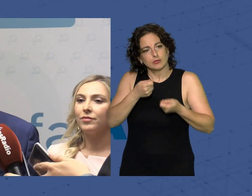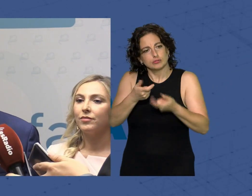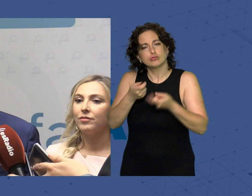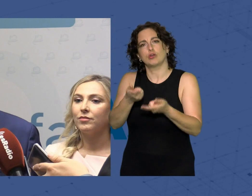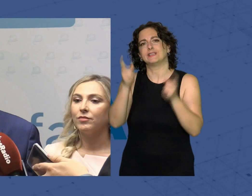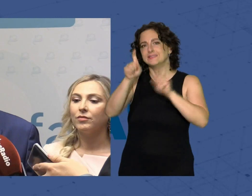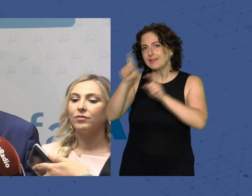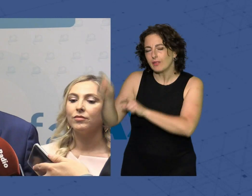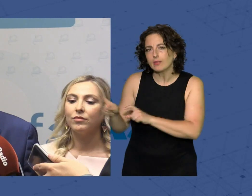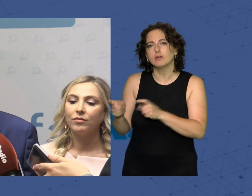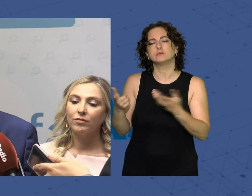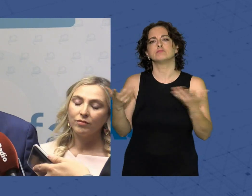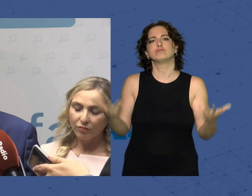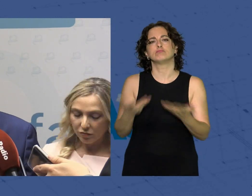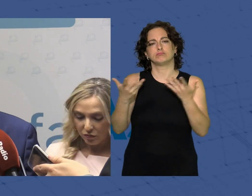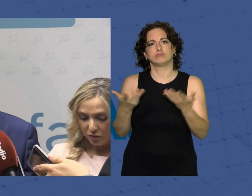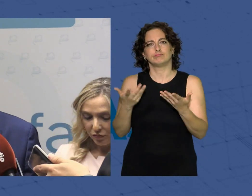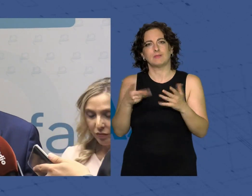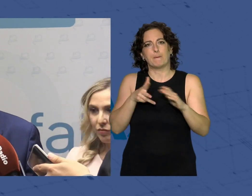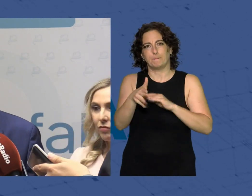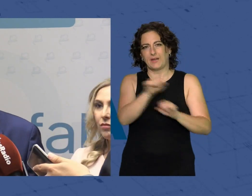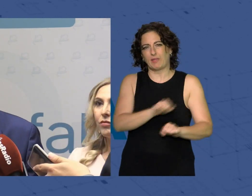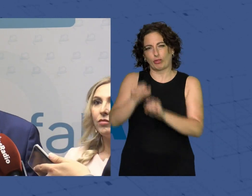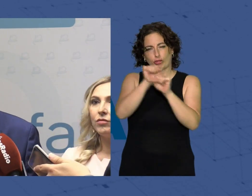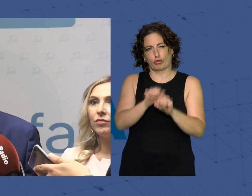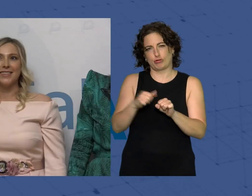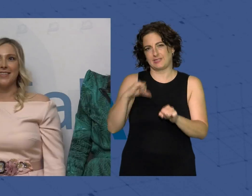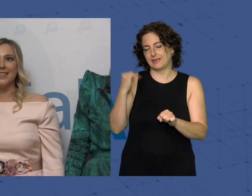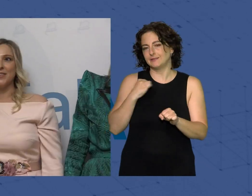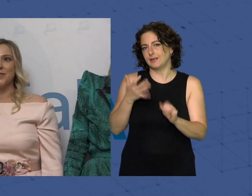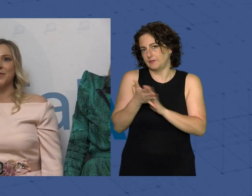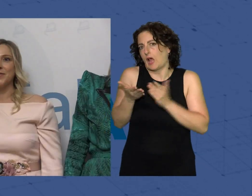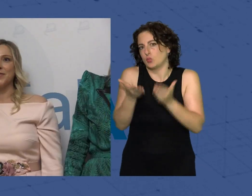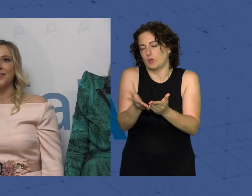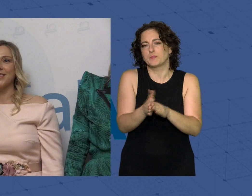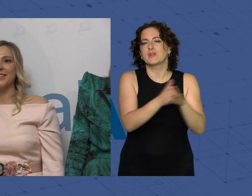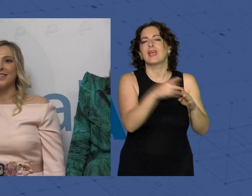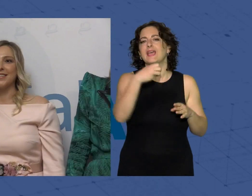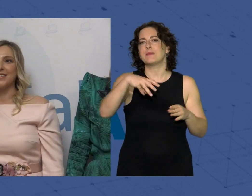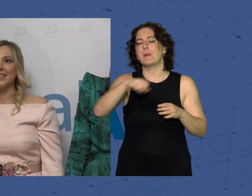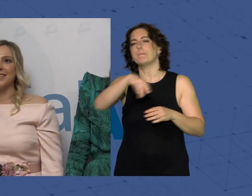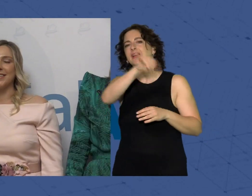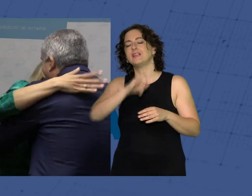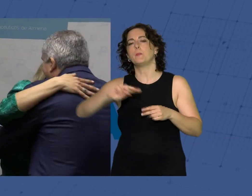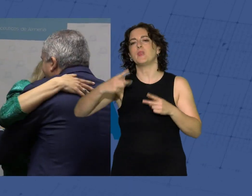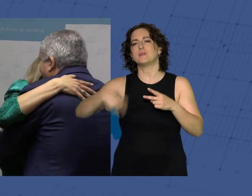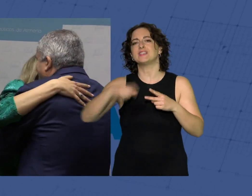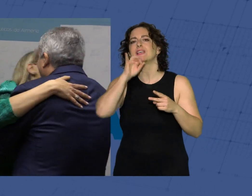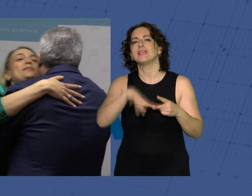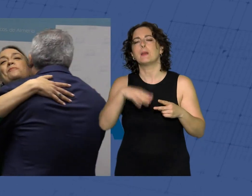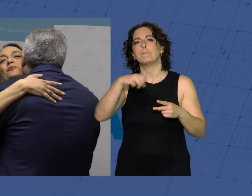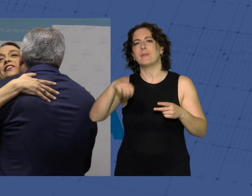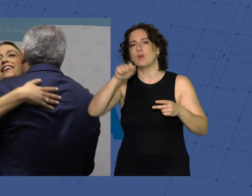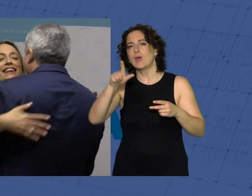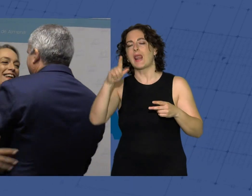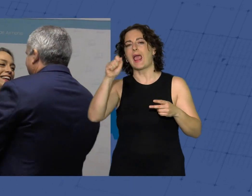enseñanzas una serie de prevención sanitaria que nos ayuda junto a Gema Martínez estará como vicepresidente Manuel